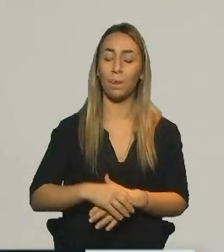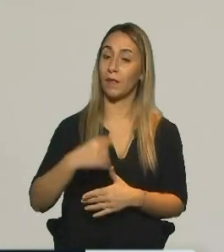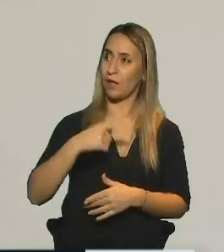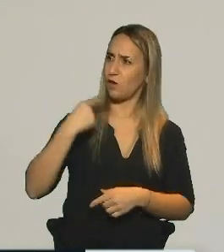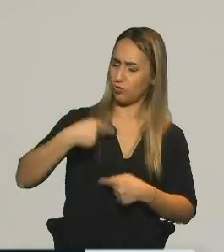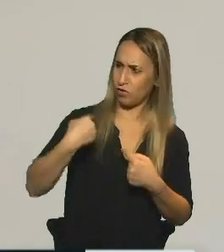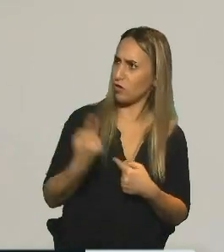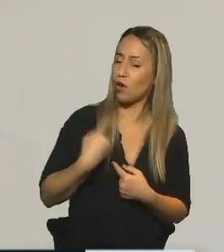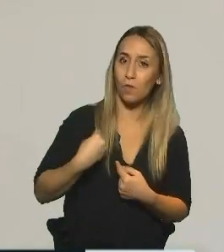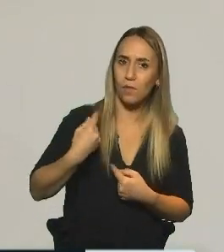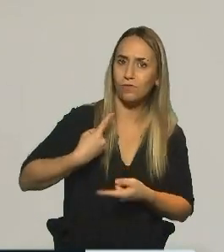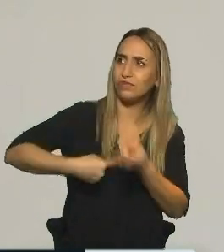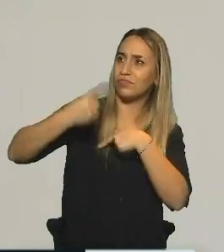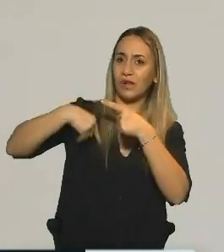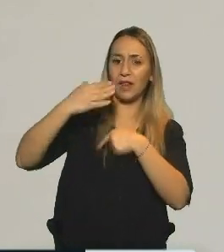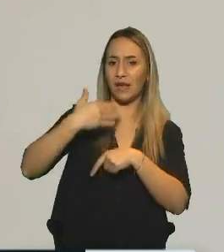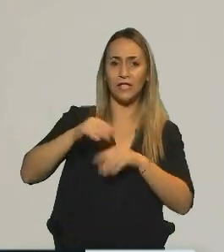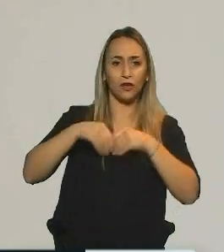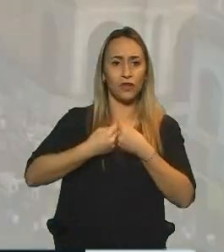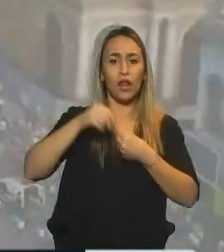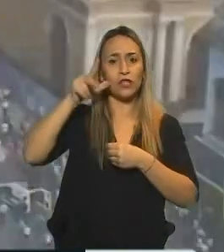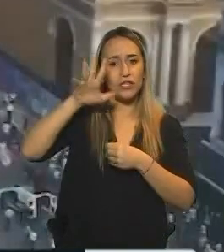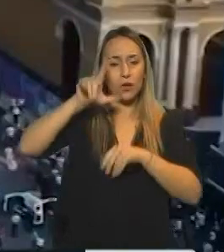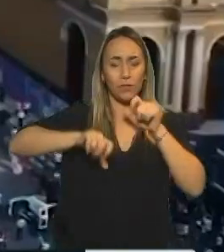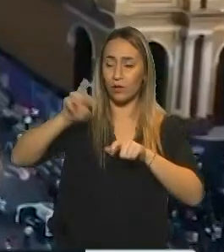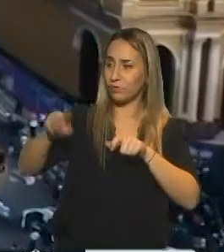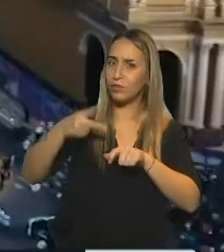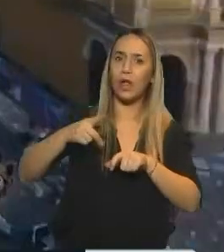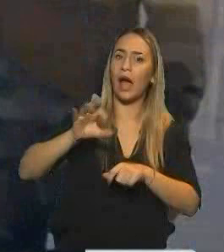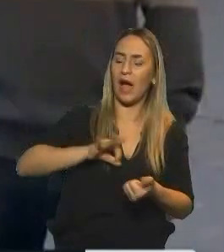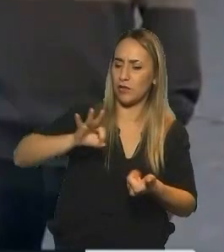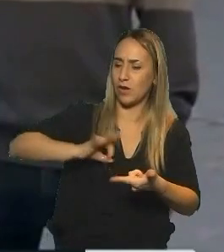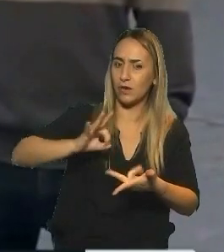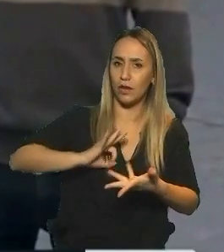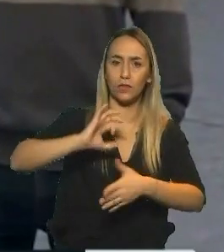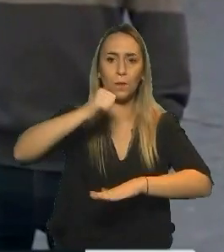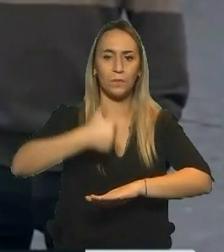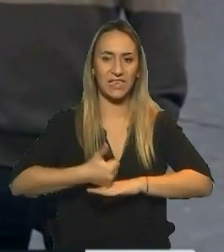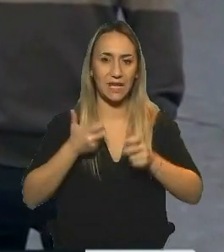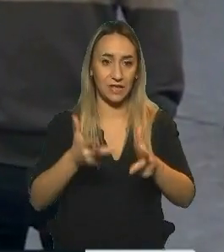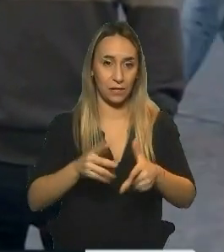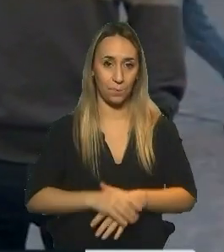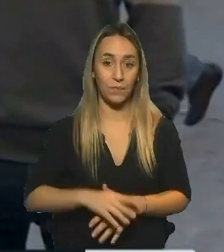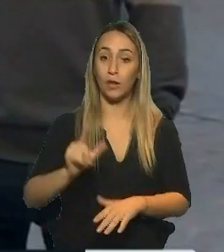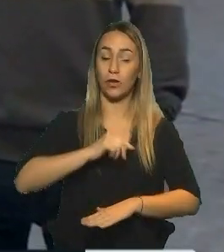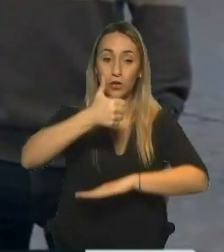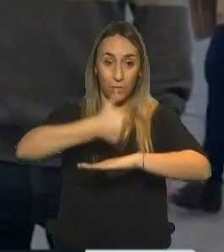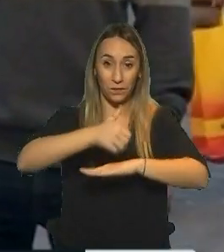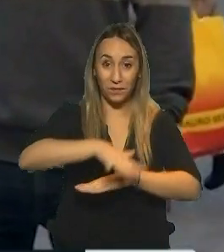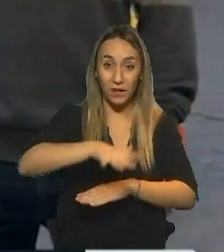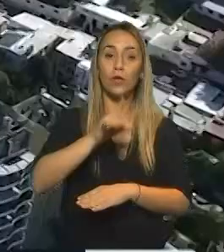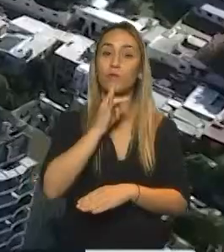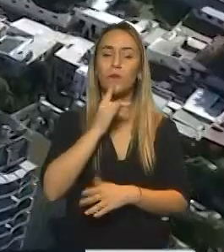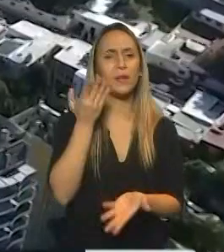esas 85 historias a las que año tras año les decimos presente. Nosotros estamos en Tucumán. Y